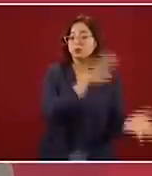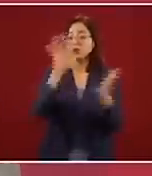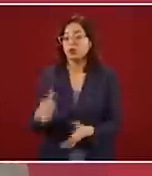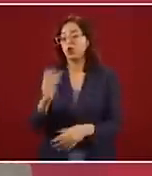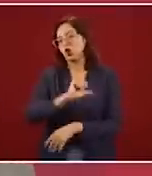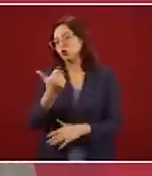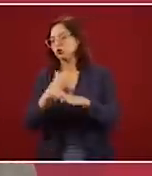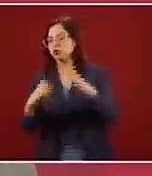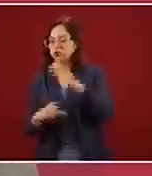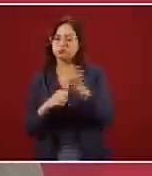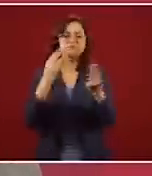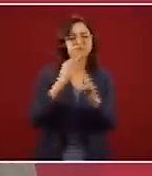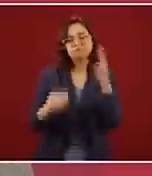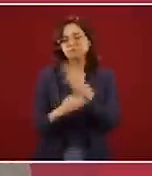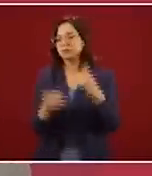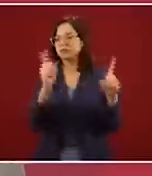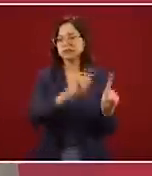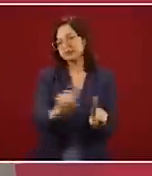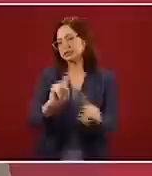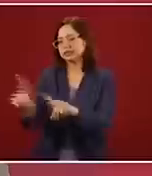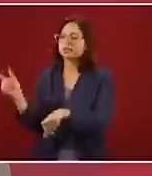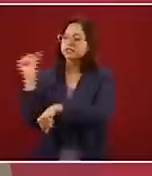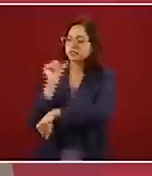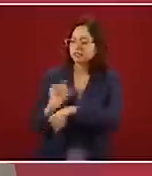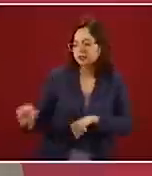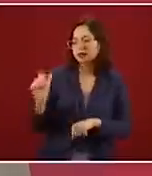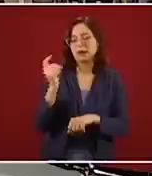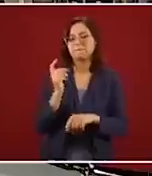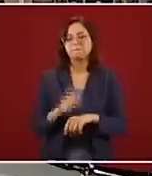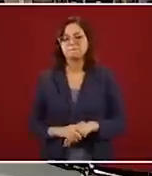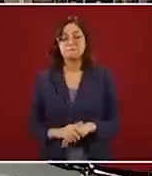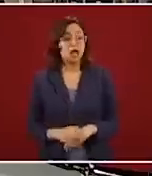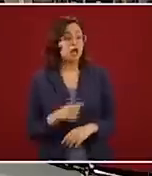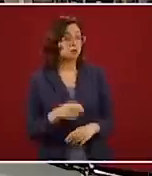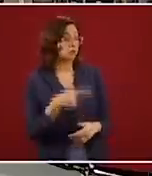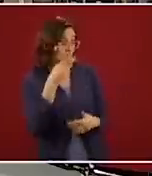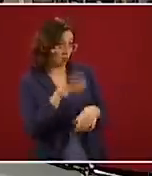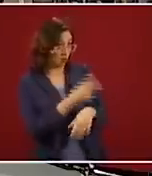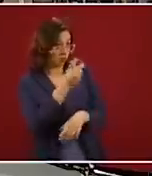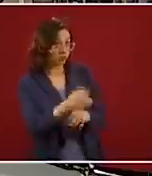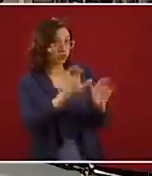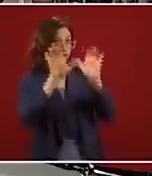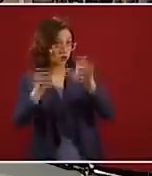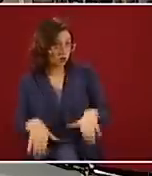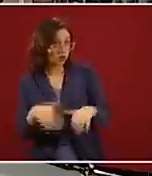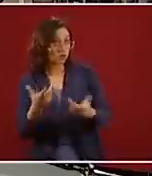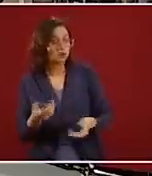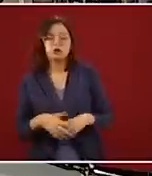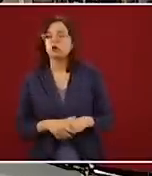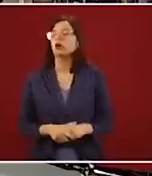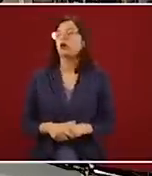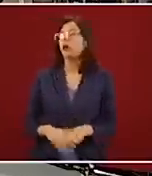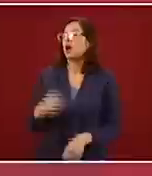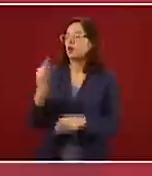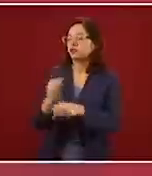otros insumos de cirugía y otros elementos. Pero esta es la razón entonces por la que no… O sea, en este momento lo que dice